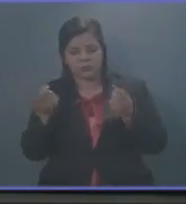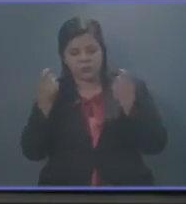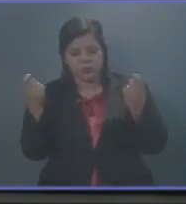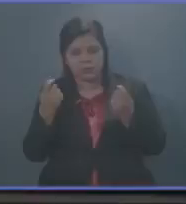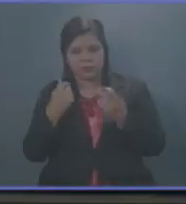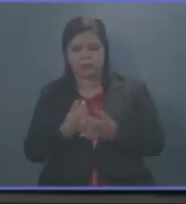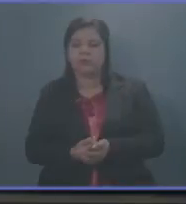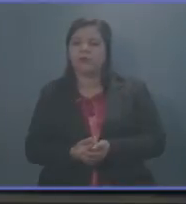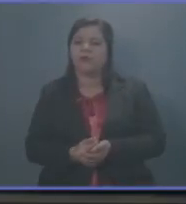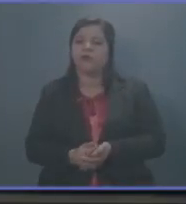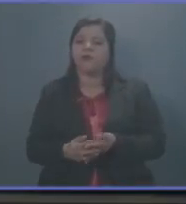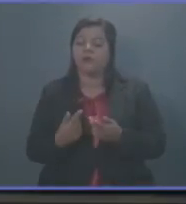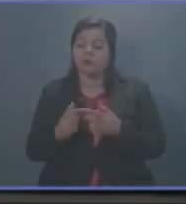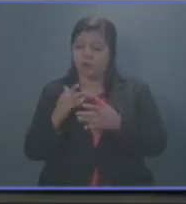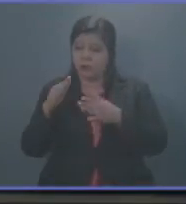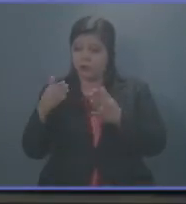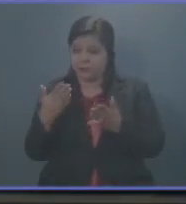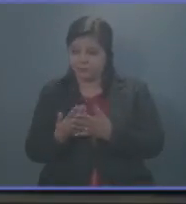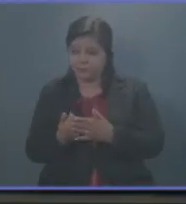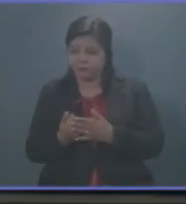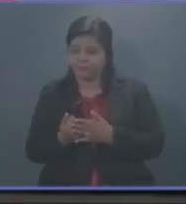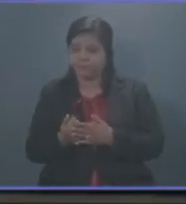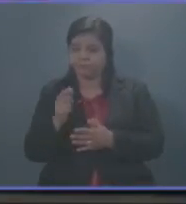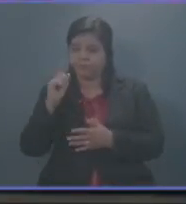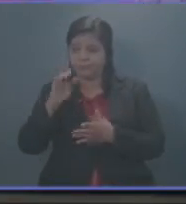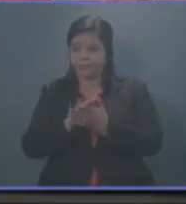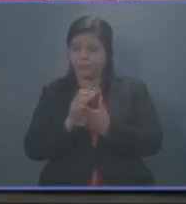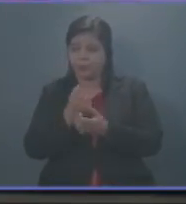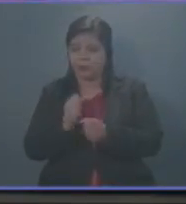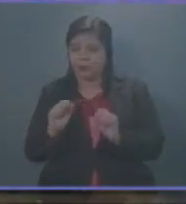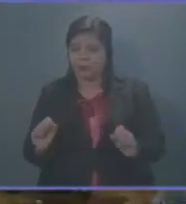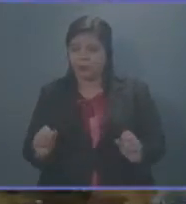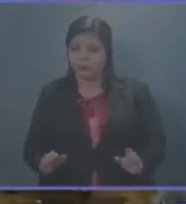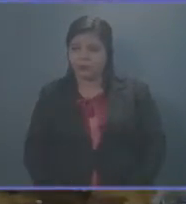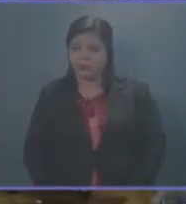Se adjunta proyecto de pronunciamiento. Dios, Unión, Libertad. Vamos a leer la 7.